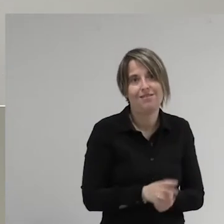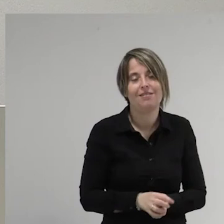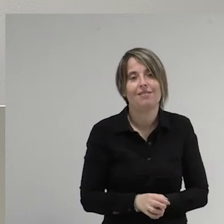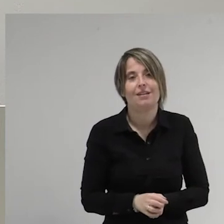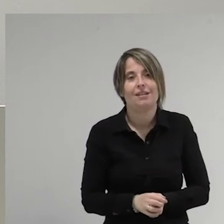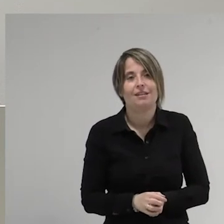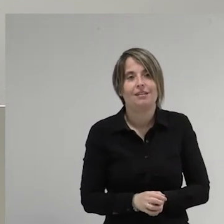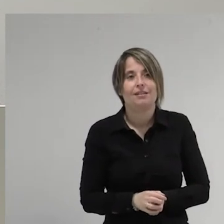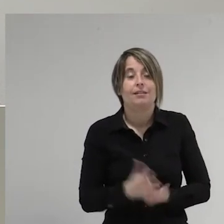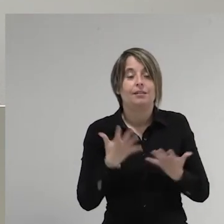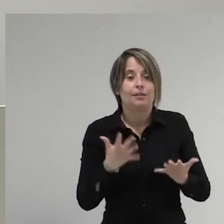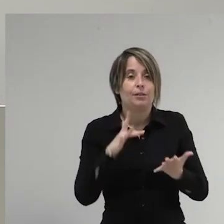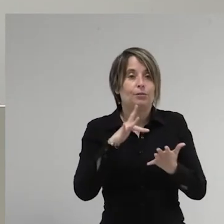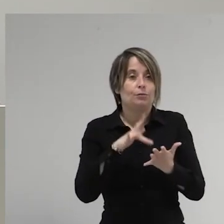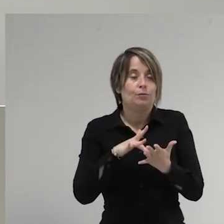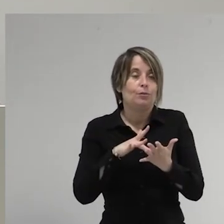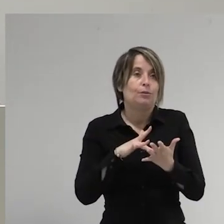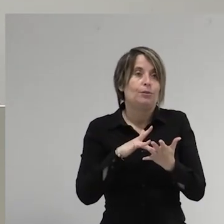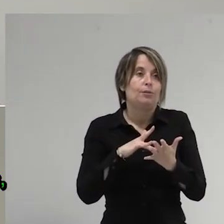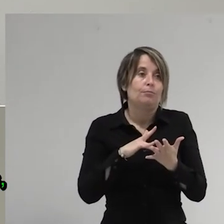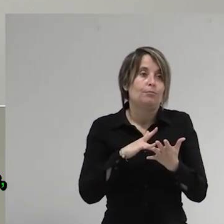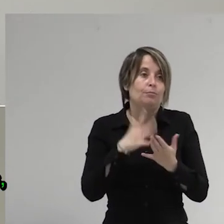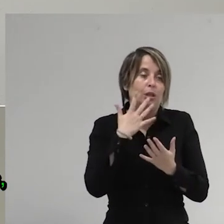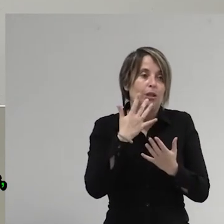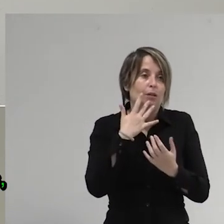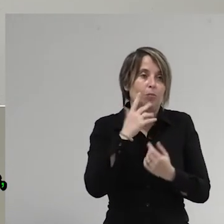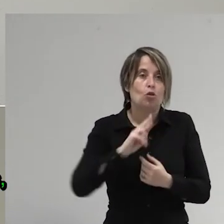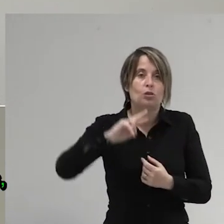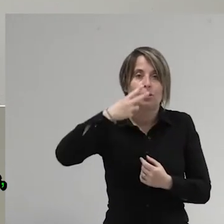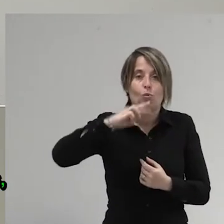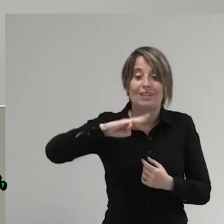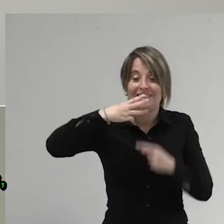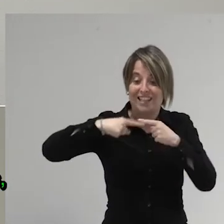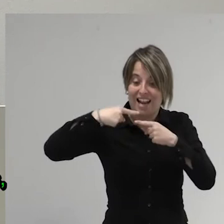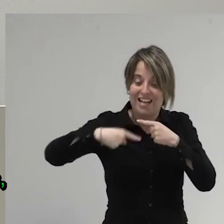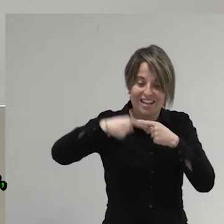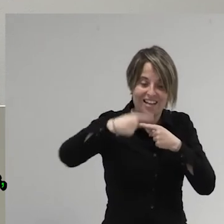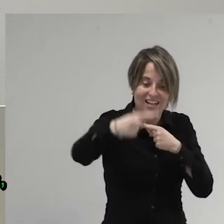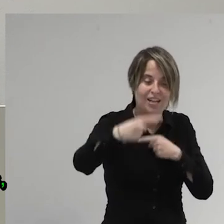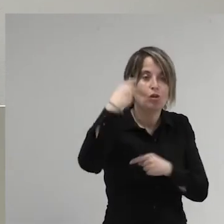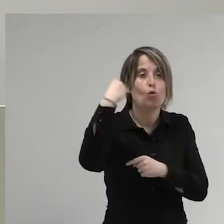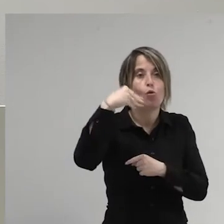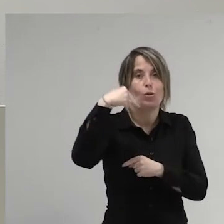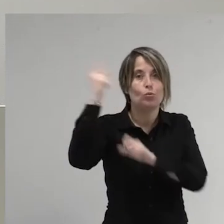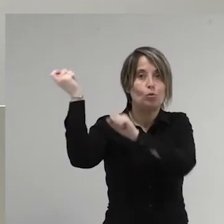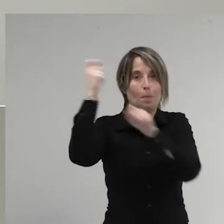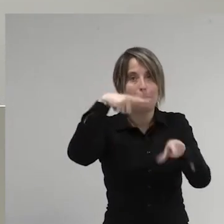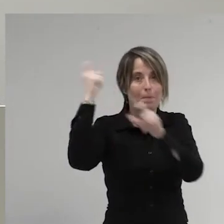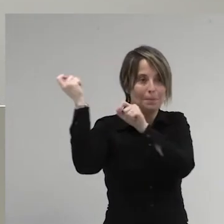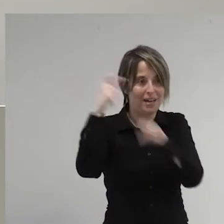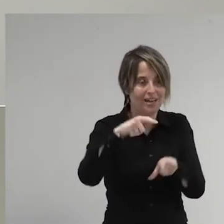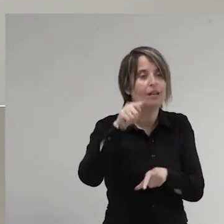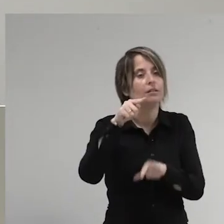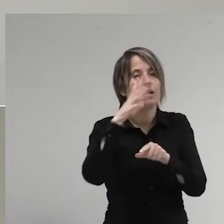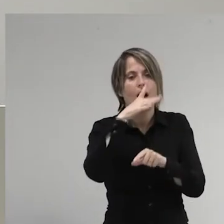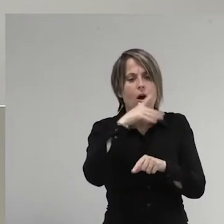Entonces, han habido cambios en las... lo que se llaman las segundas, terceras generaciones de la juventud migrante, que está hablando y